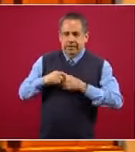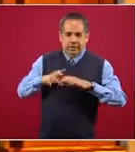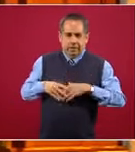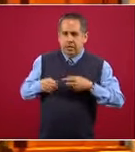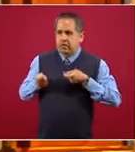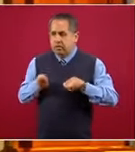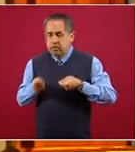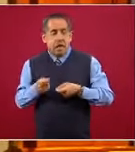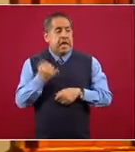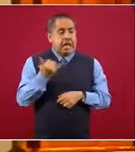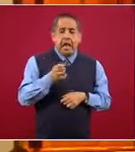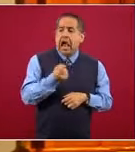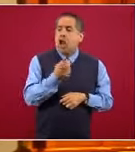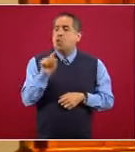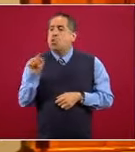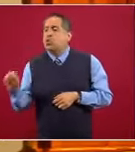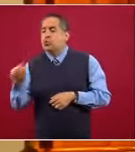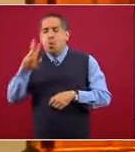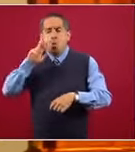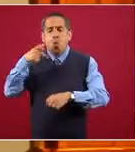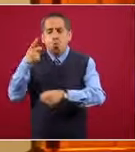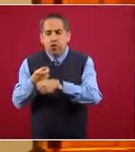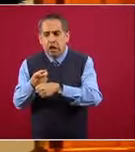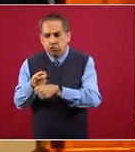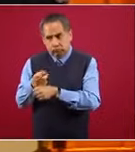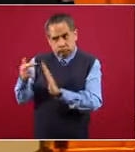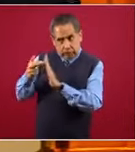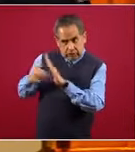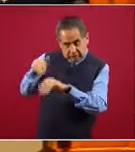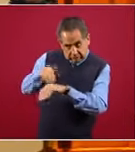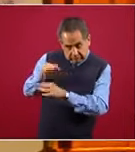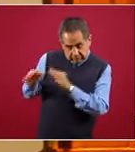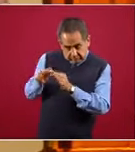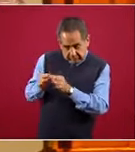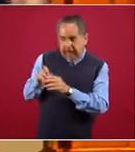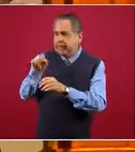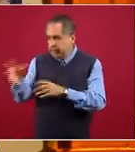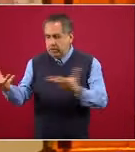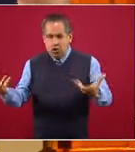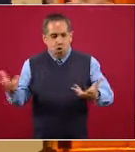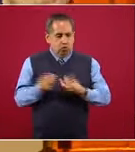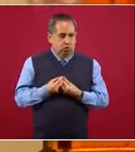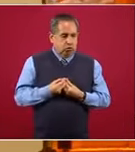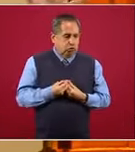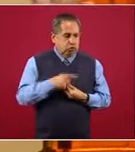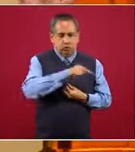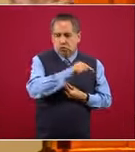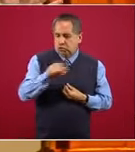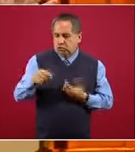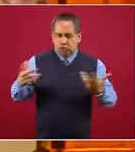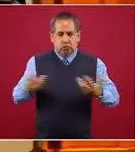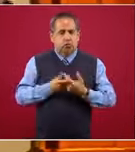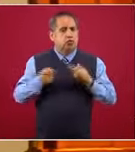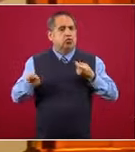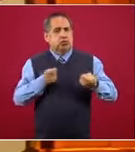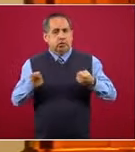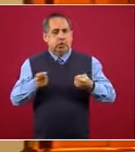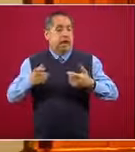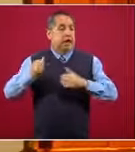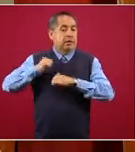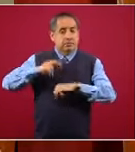grupos voluntarios que están de alguna forma bien alineados a la estrategia, ¿no? Entonces, en las diferentes entidades federativas, el